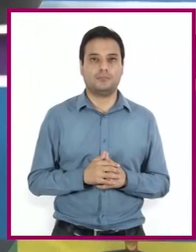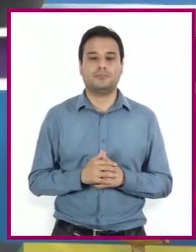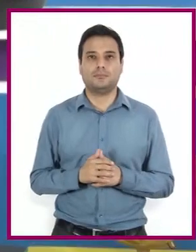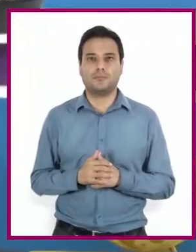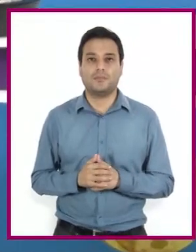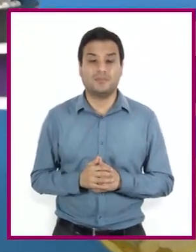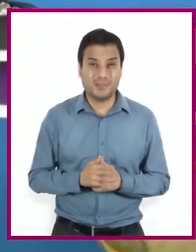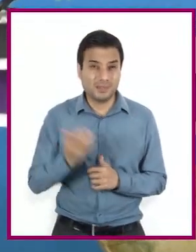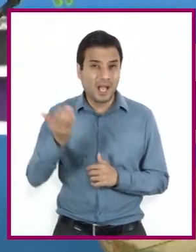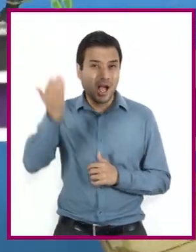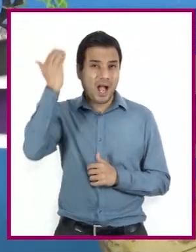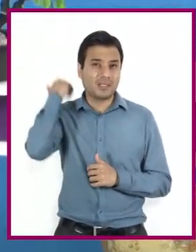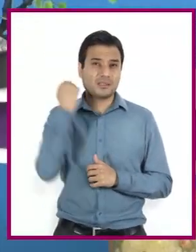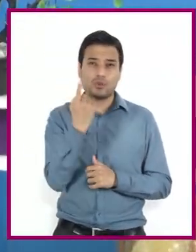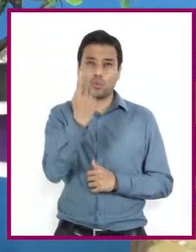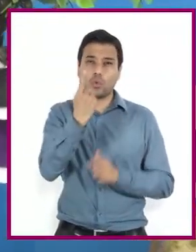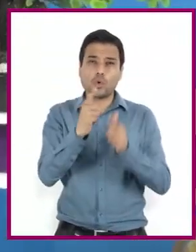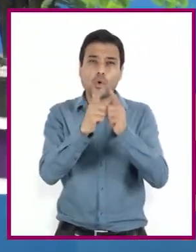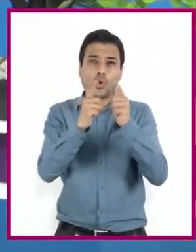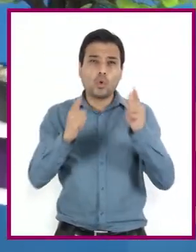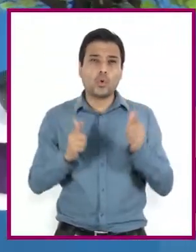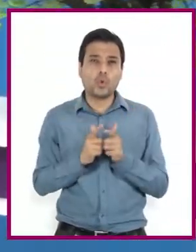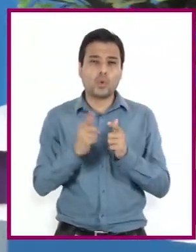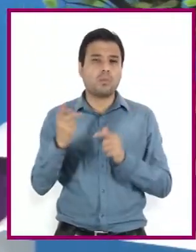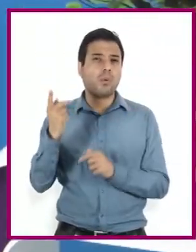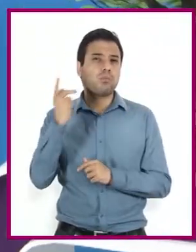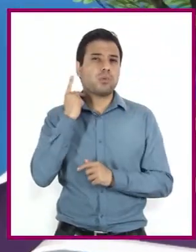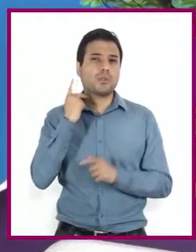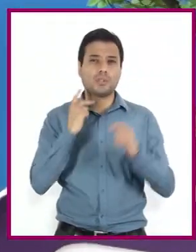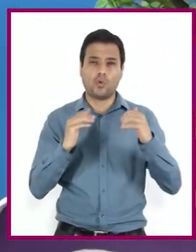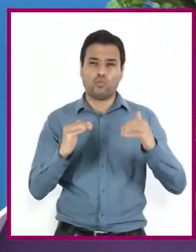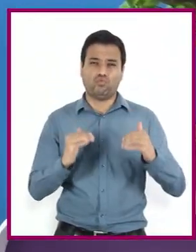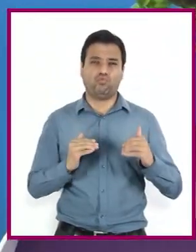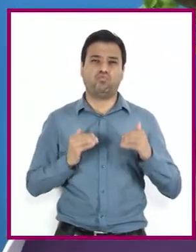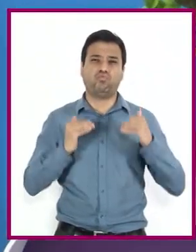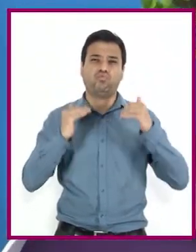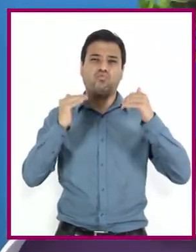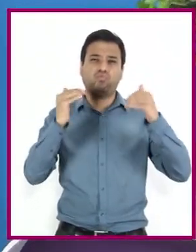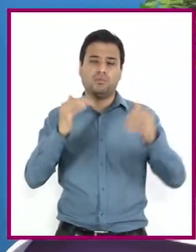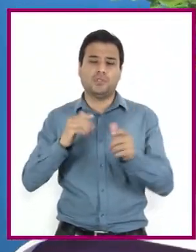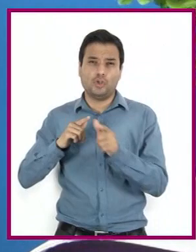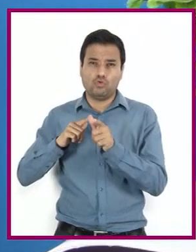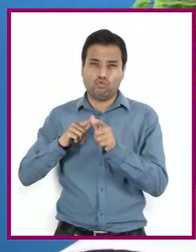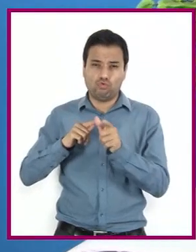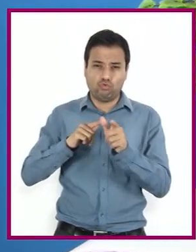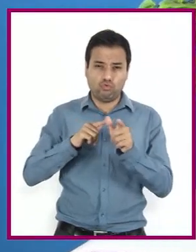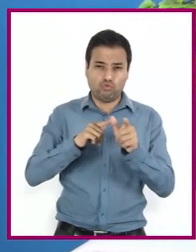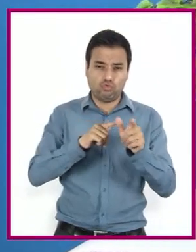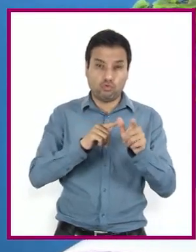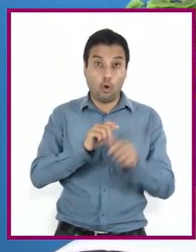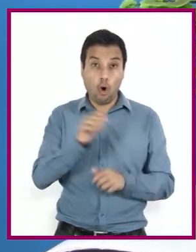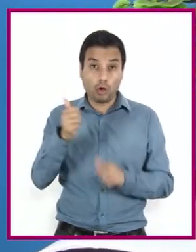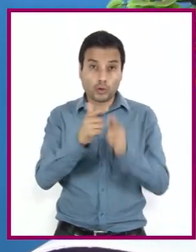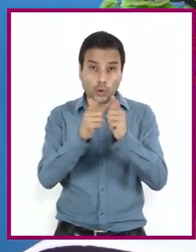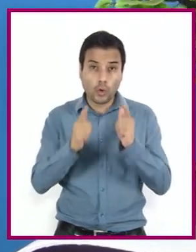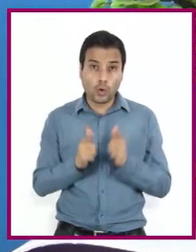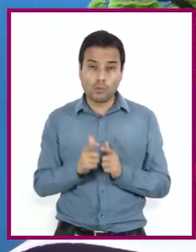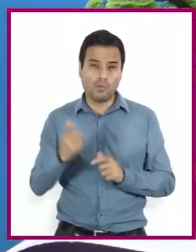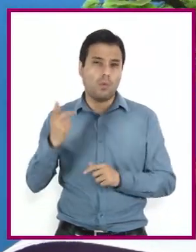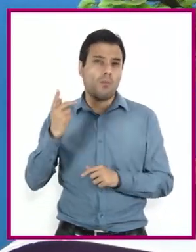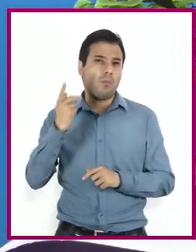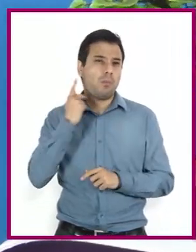política de un partido oficial durante buena parte del siglo XX y de la exclusión que padecieron grupos